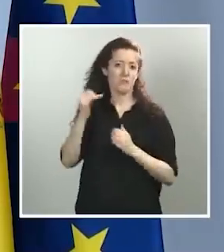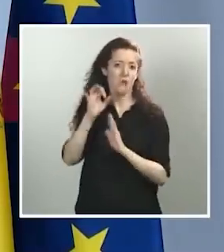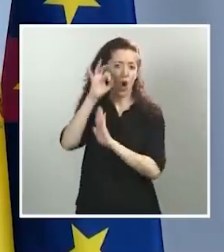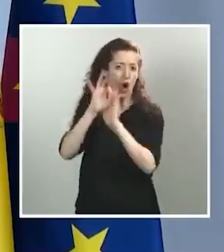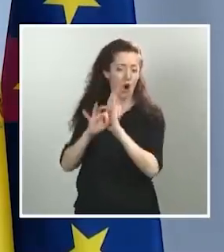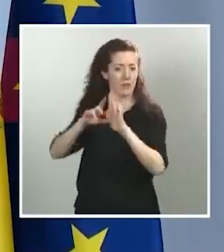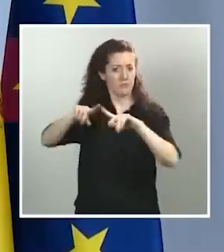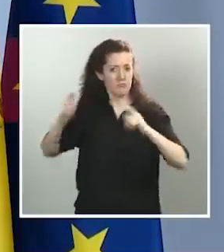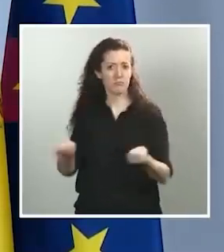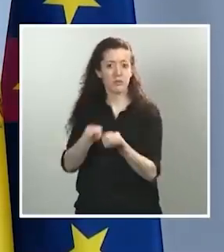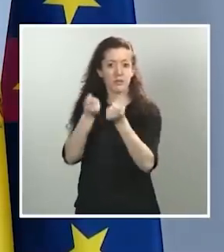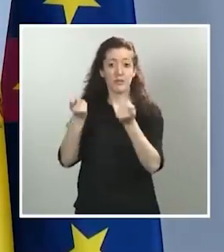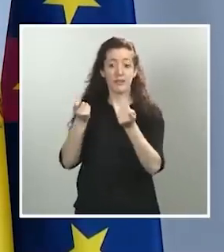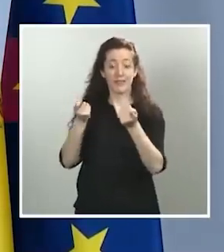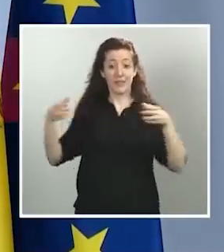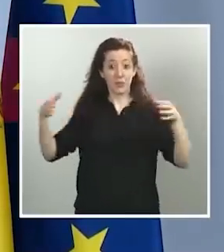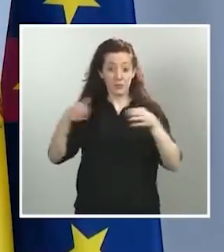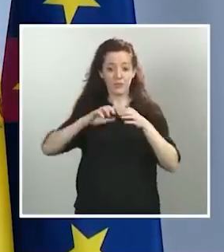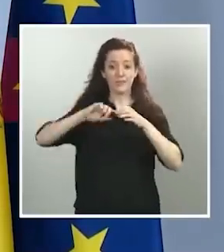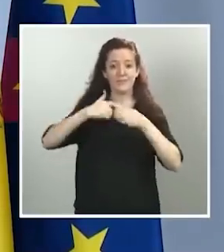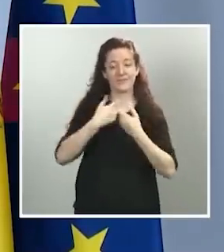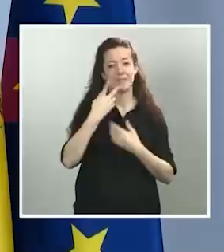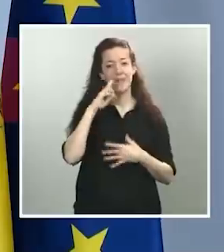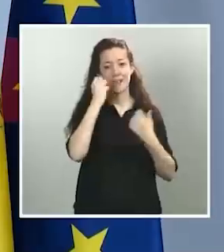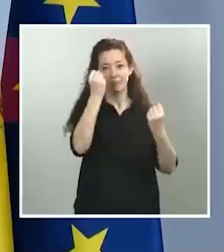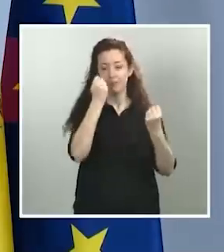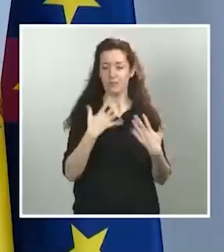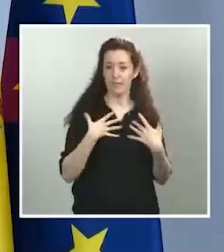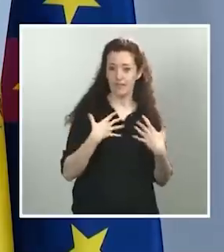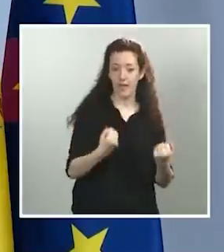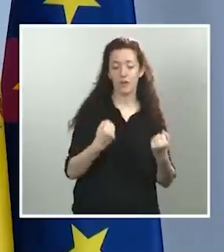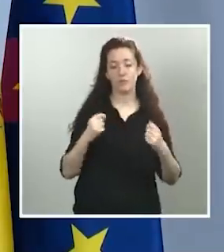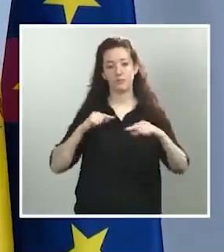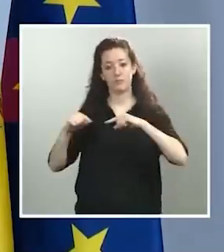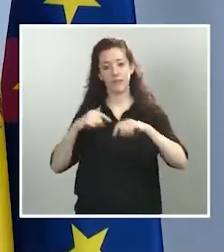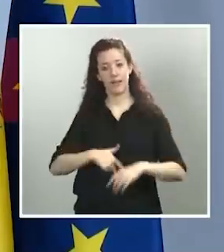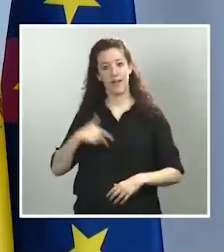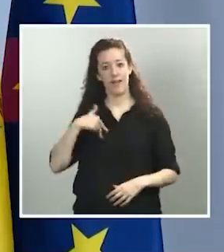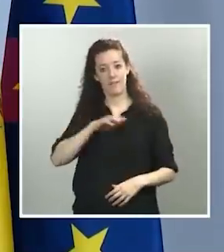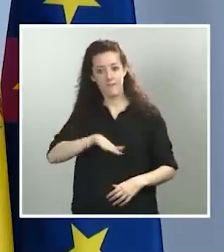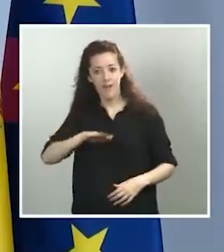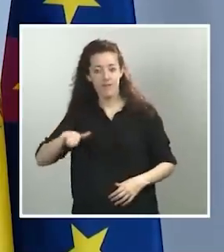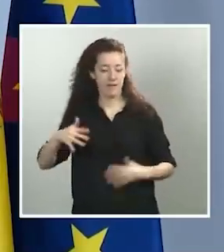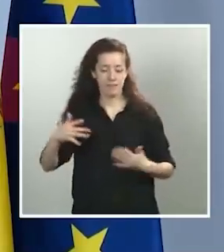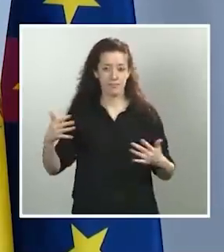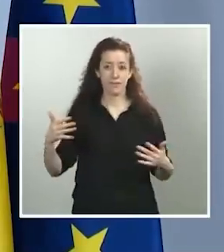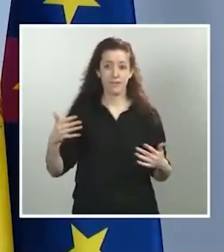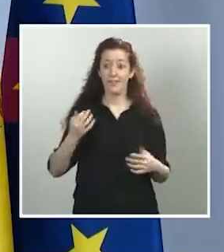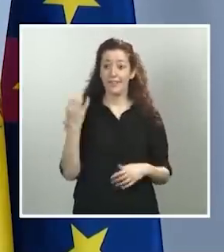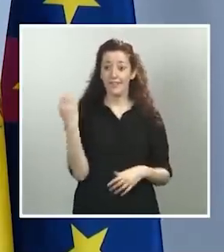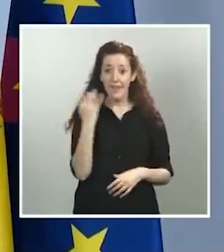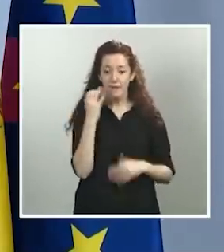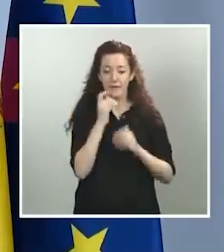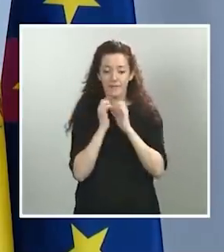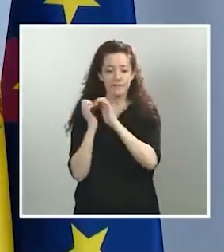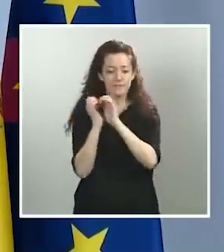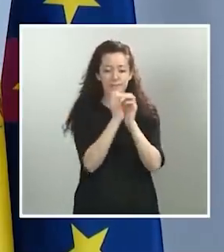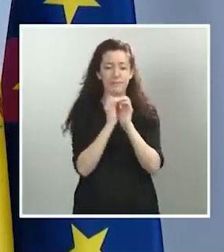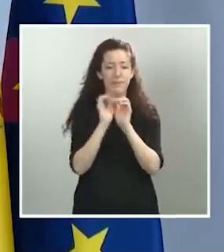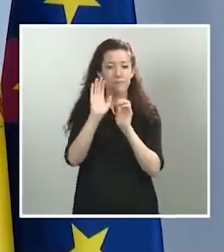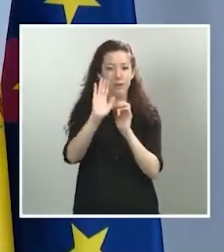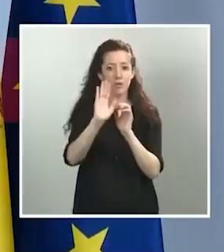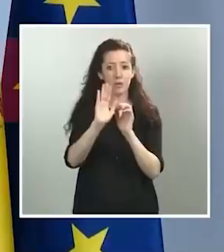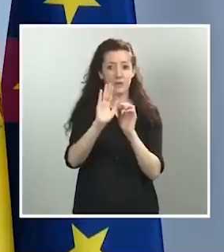portavoz de Unidas Podemos, el señor Echenique, Echeminga Dominga, ¿verdad? Y las